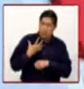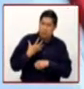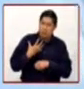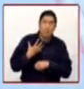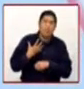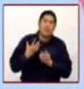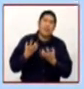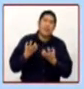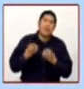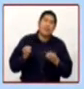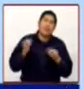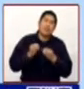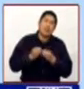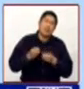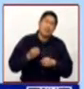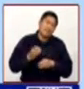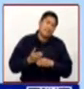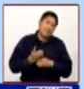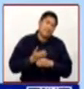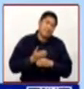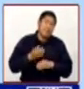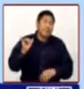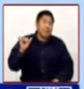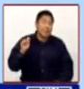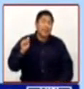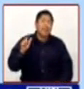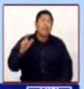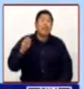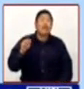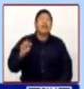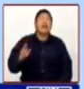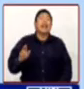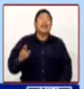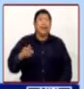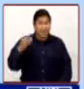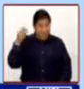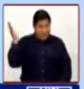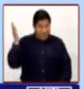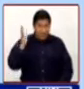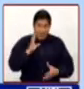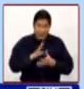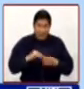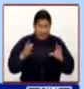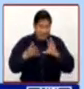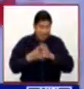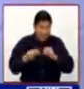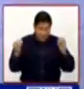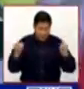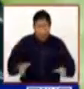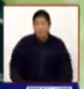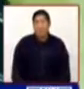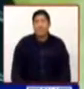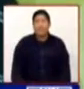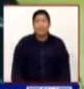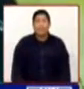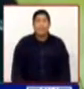caso, queremos que mejore aún más. Yalmar Sánchez, como siempre, nos tiene este tipo de historias.